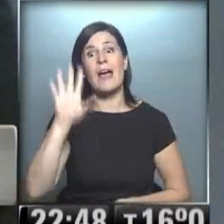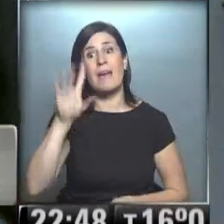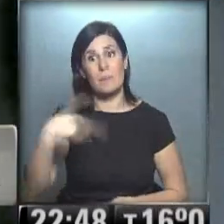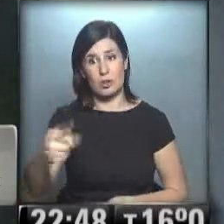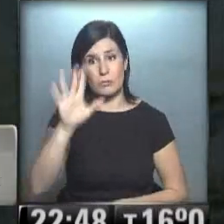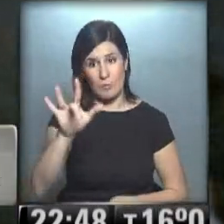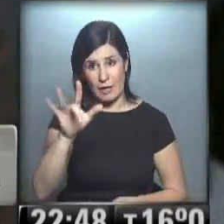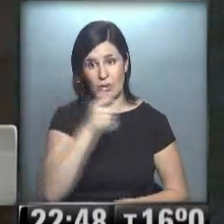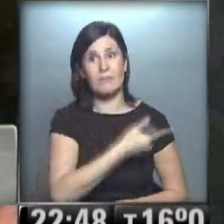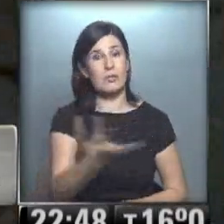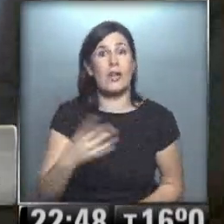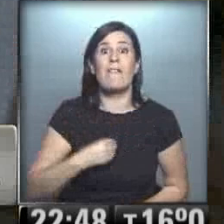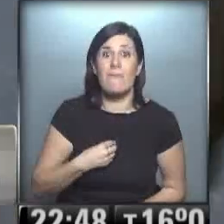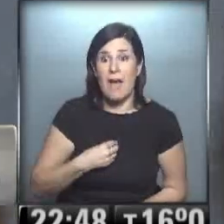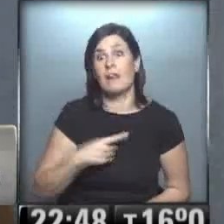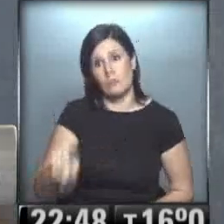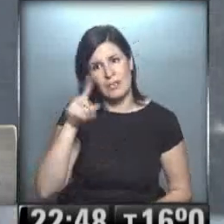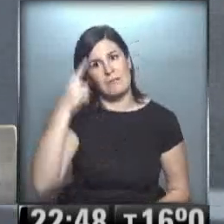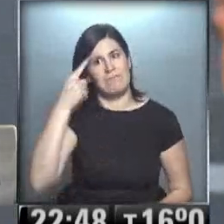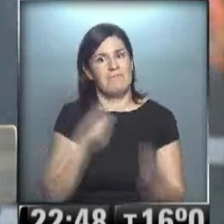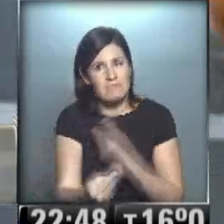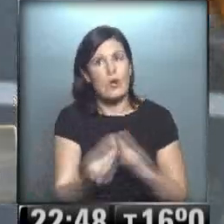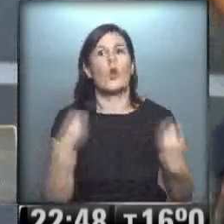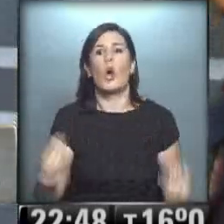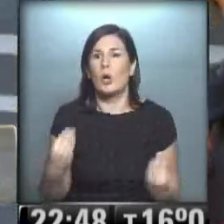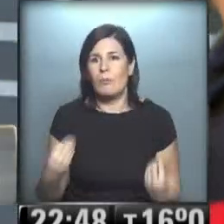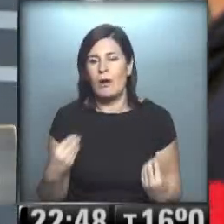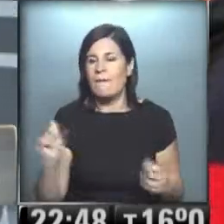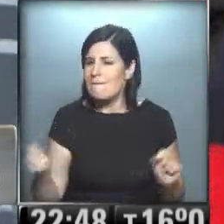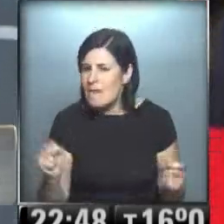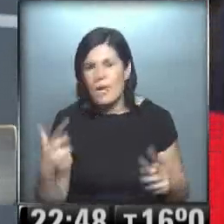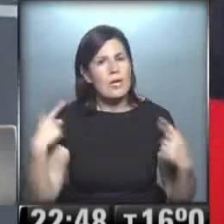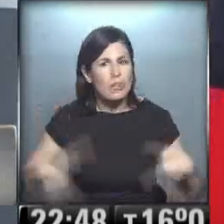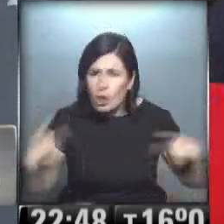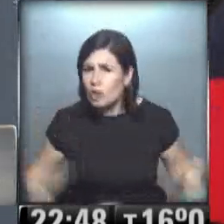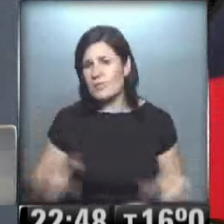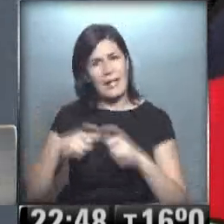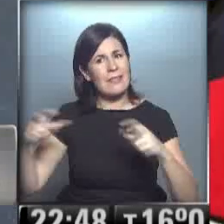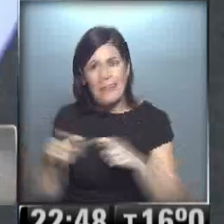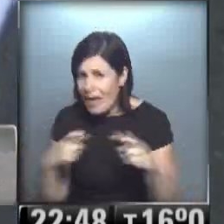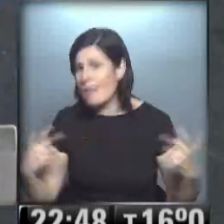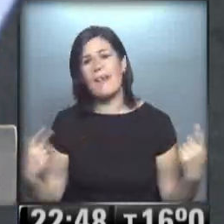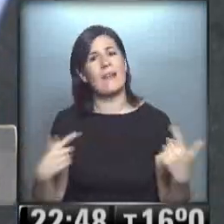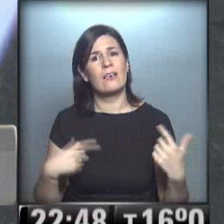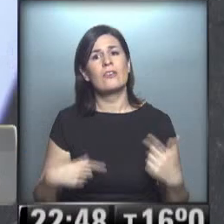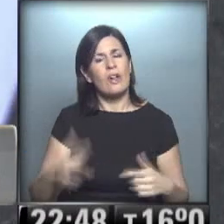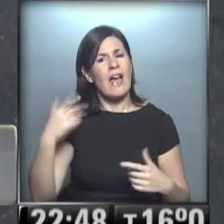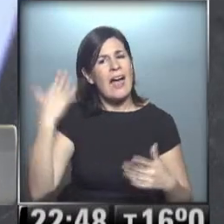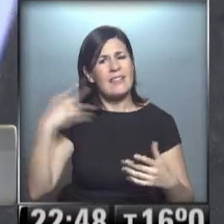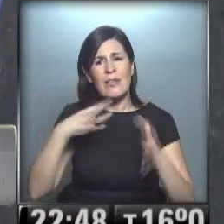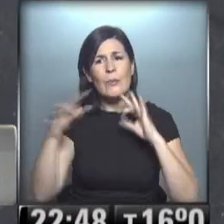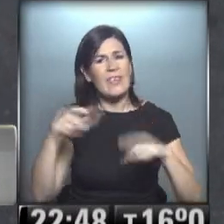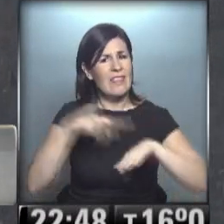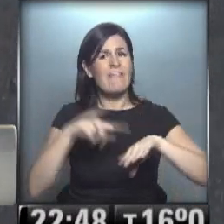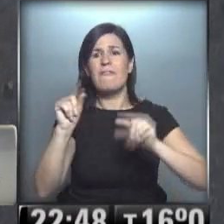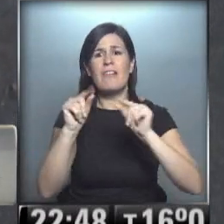Sus hinchas, imagínense, ¿no? El hecho de tanta efervescencia hizo adelantar el expendio de